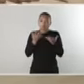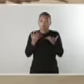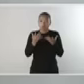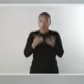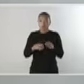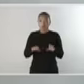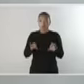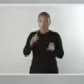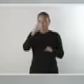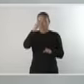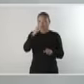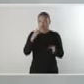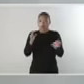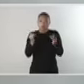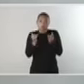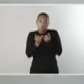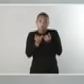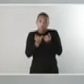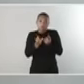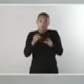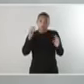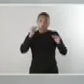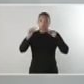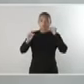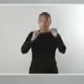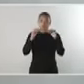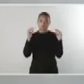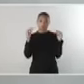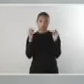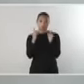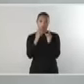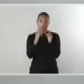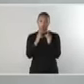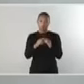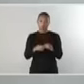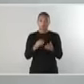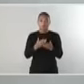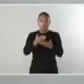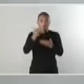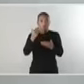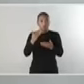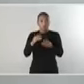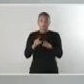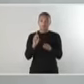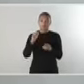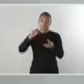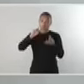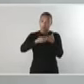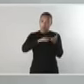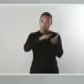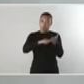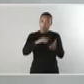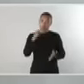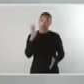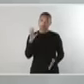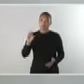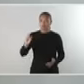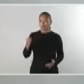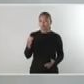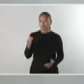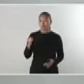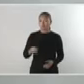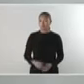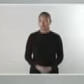en esta modalidad de debate directo antes de la elección de el cinco de